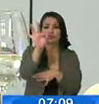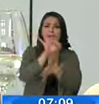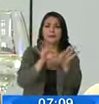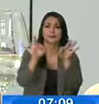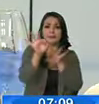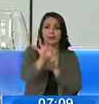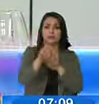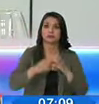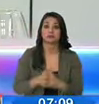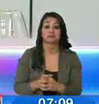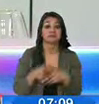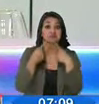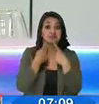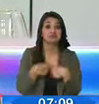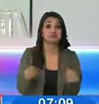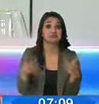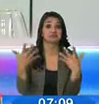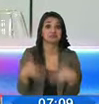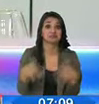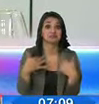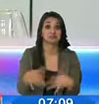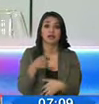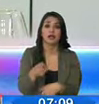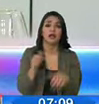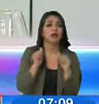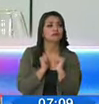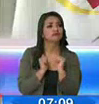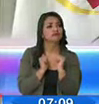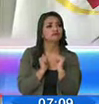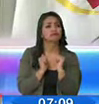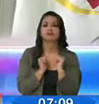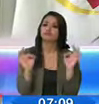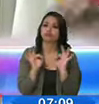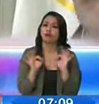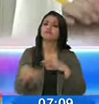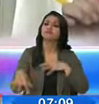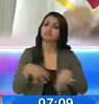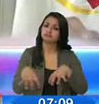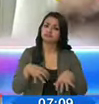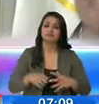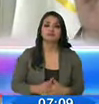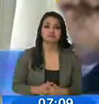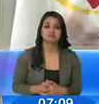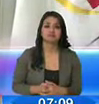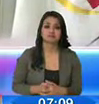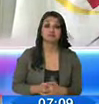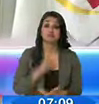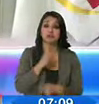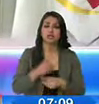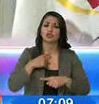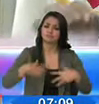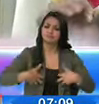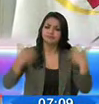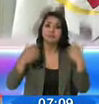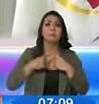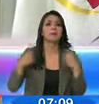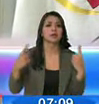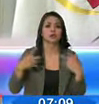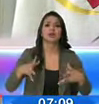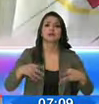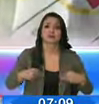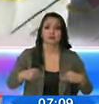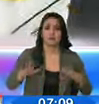Ochoa no se hizo esperar y al parecer no se quedará cruzado de brazos. Acato, bajo protesta, lo